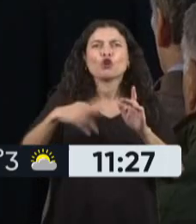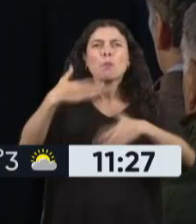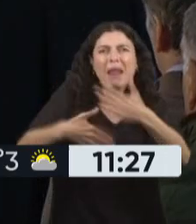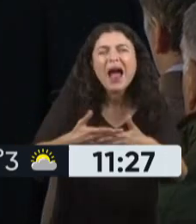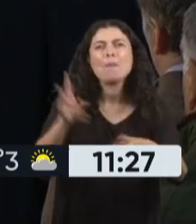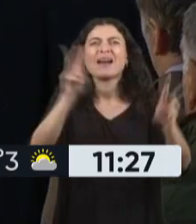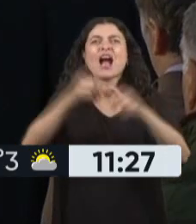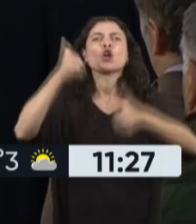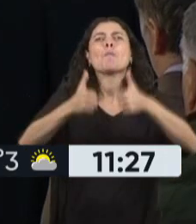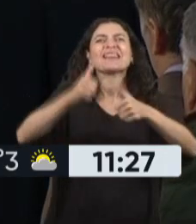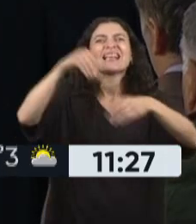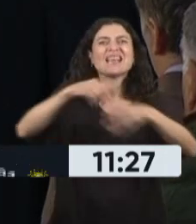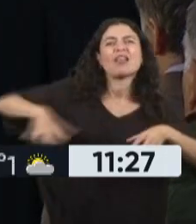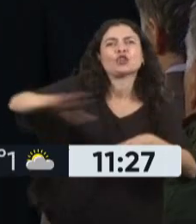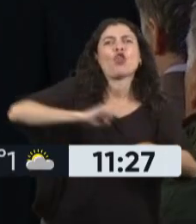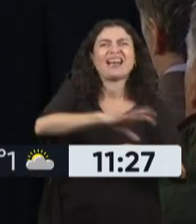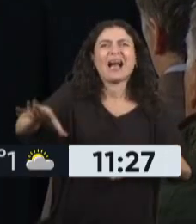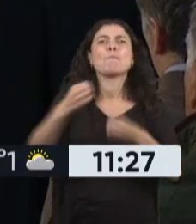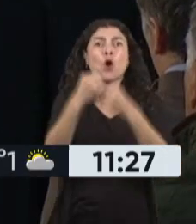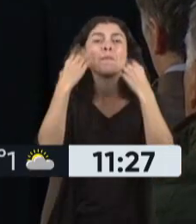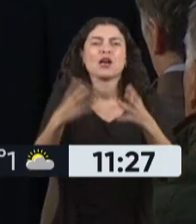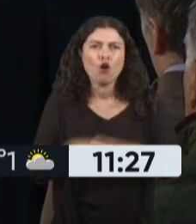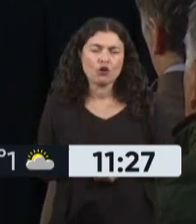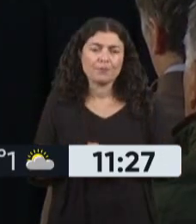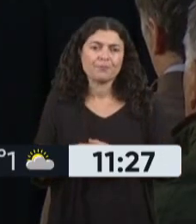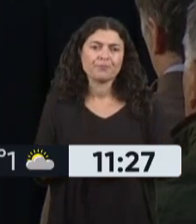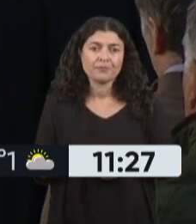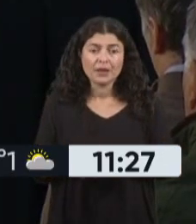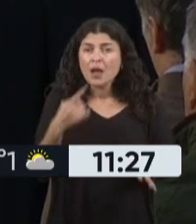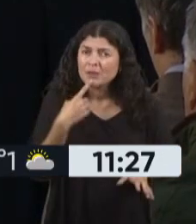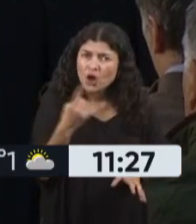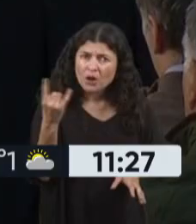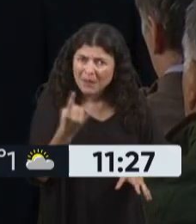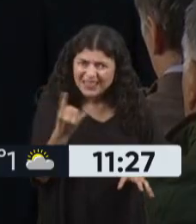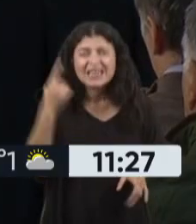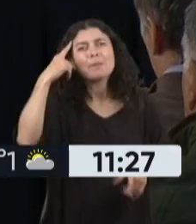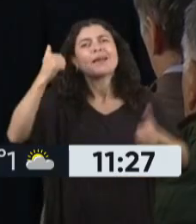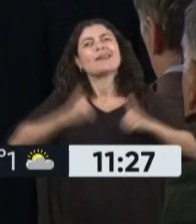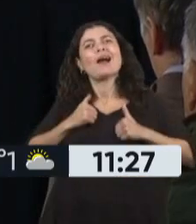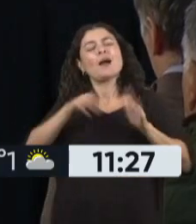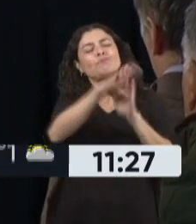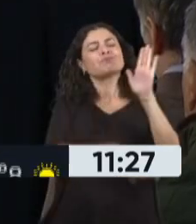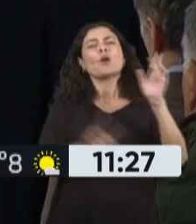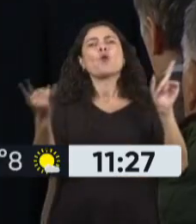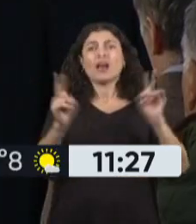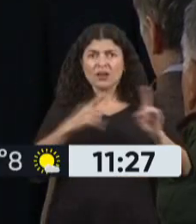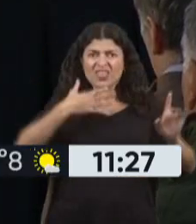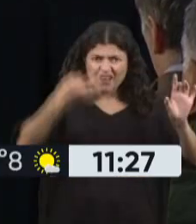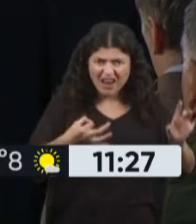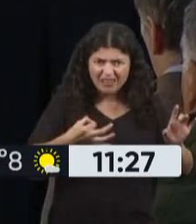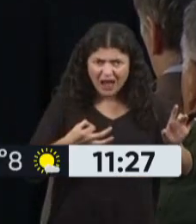de podría estar claramente hasta el domingo no es una metáfora. Una de las